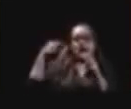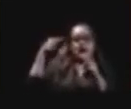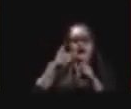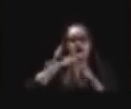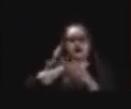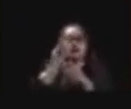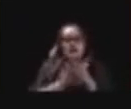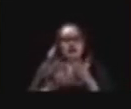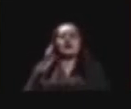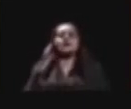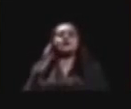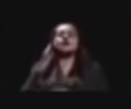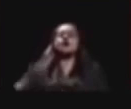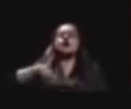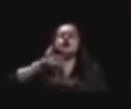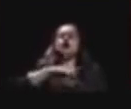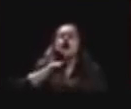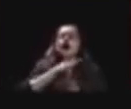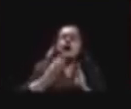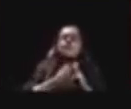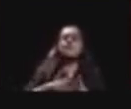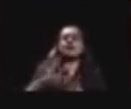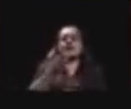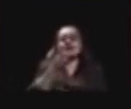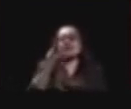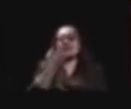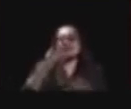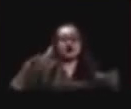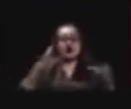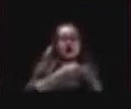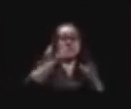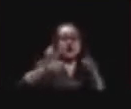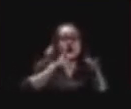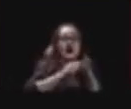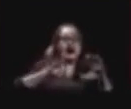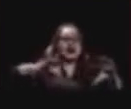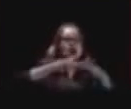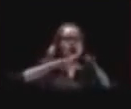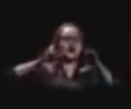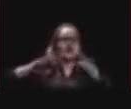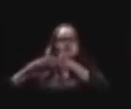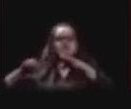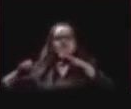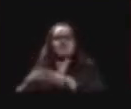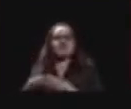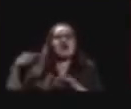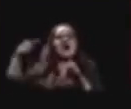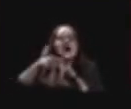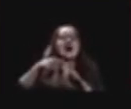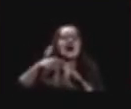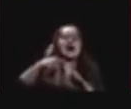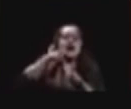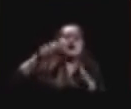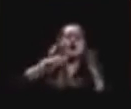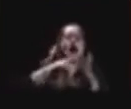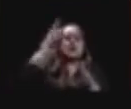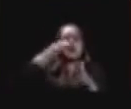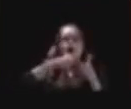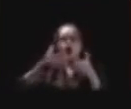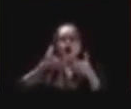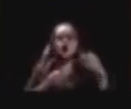Estableceremos 300 centros comunitarios denominados puntos de